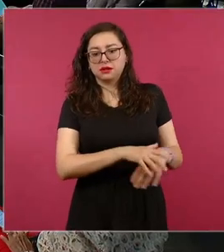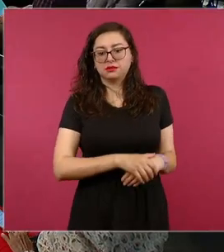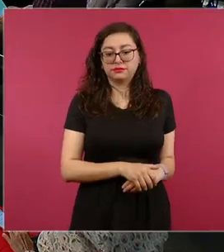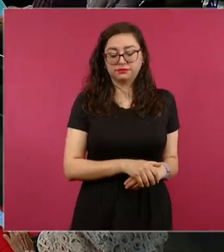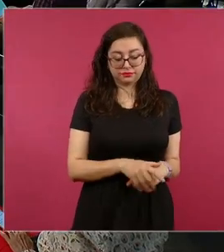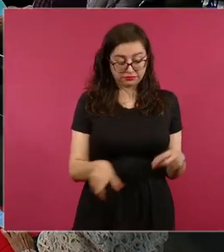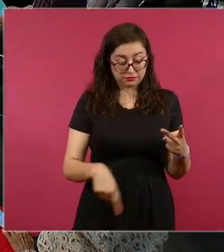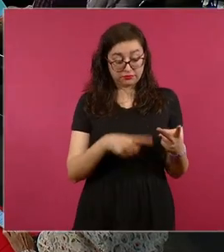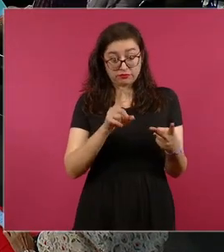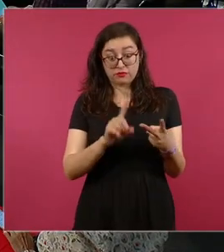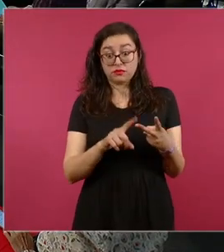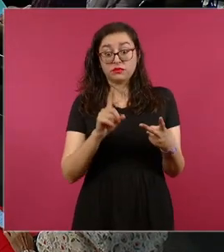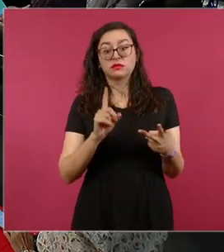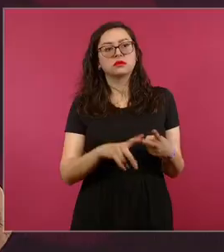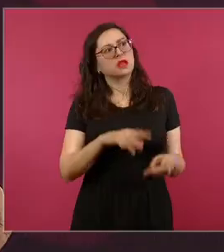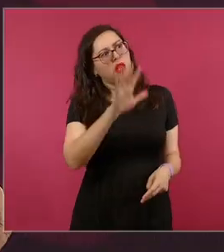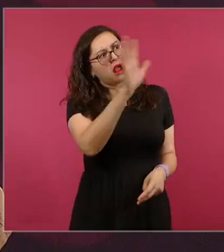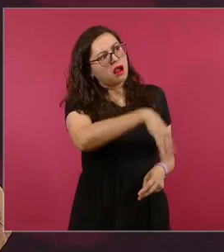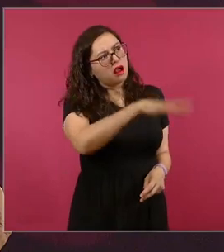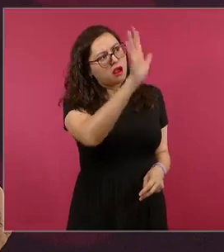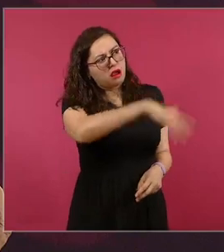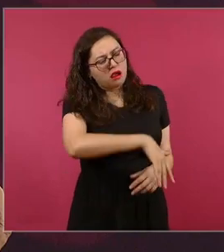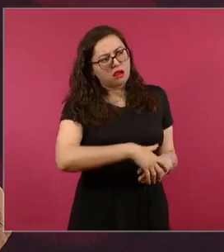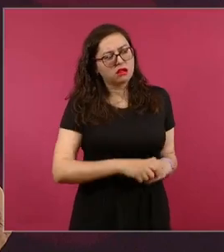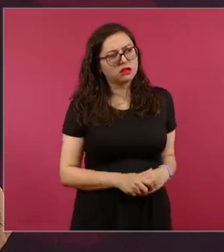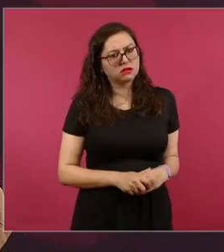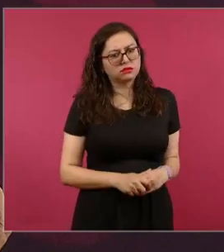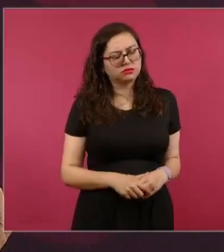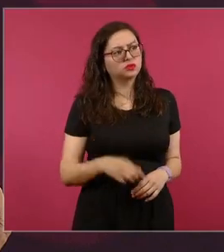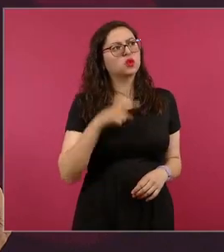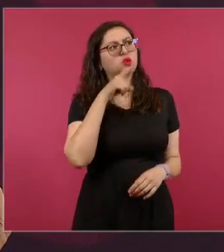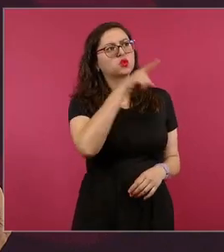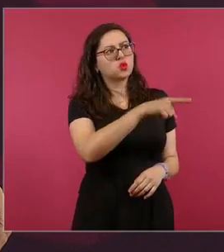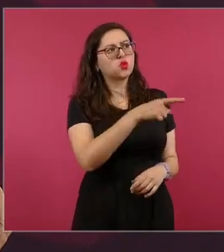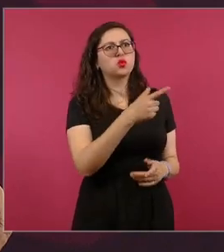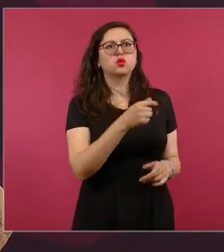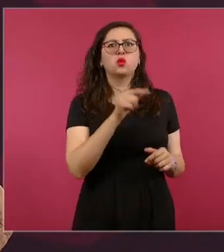miles de millones de dólares para la guerra?